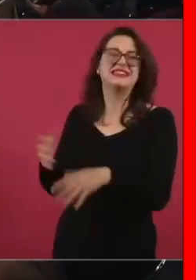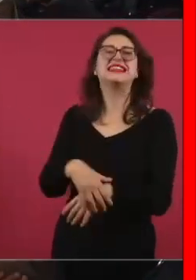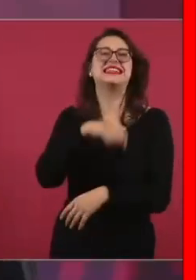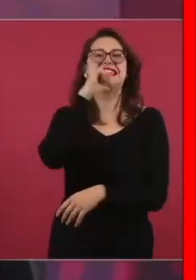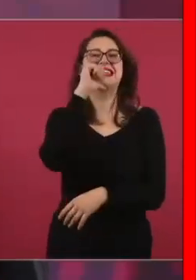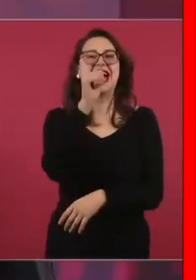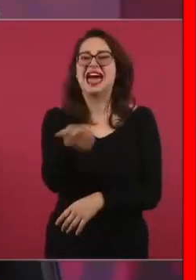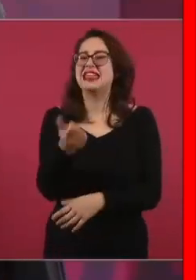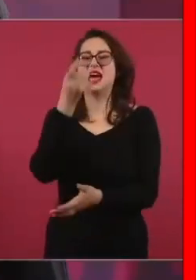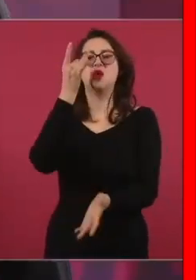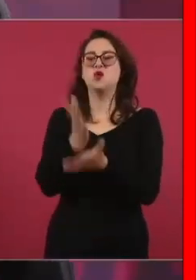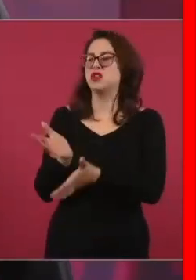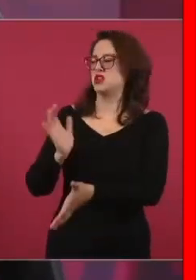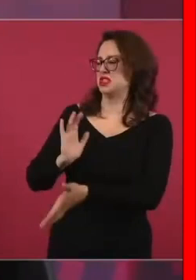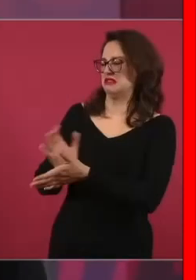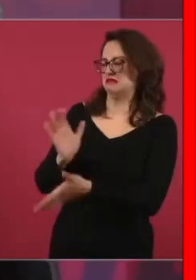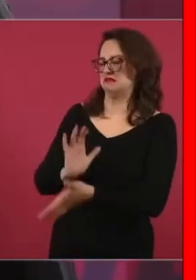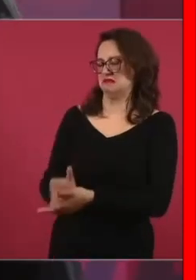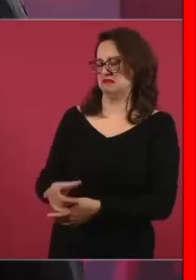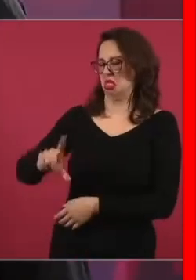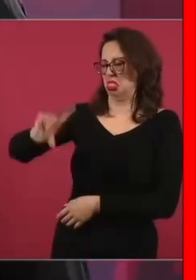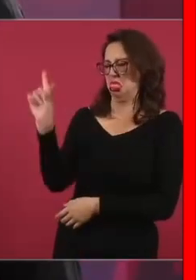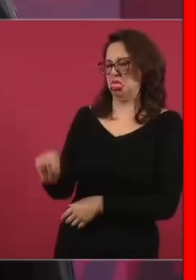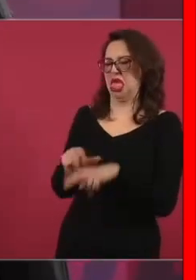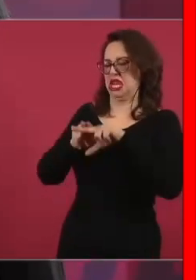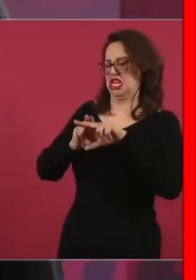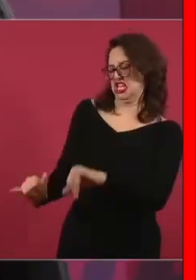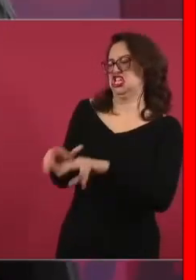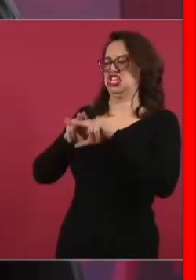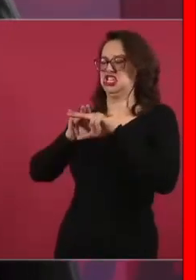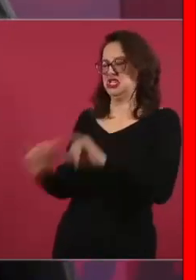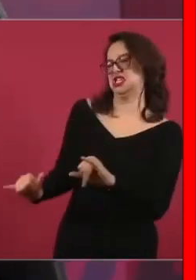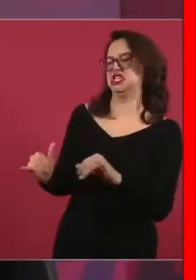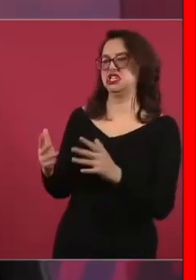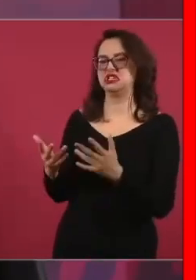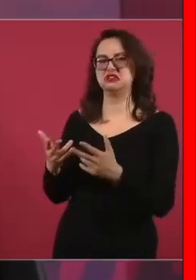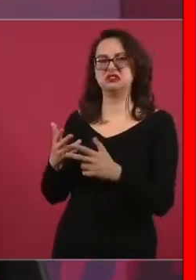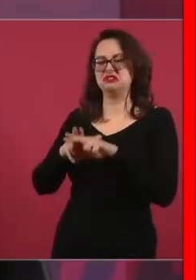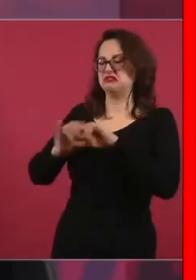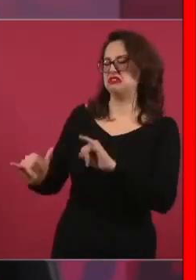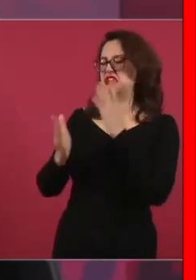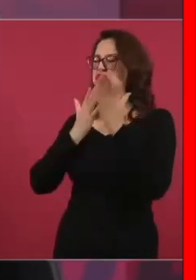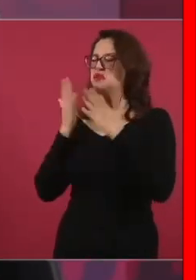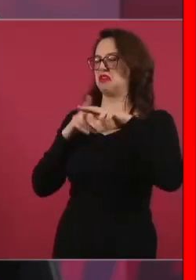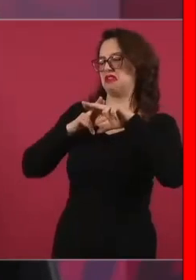Discriminación, tratarlos como ninis que ni estudian ni trabajan, culpándolos a todos.